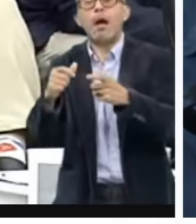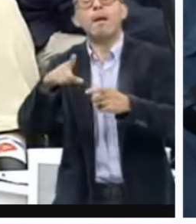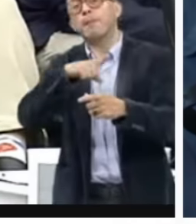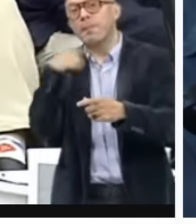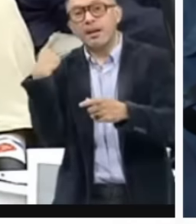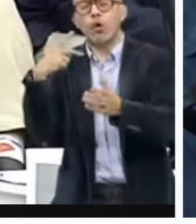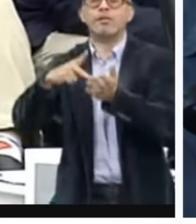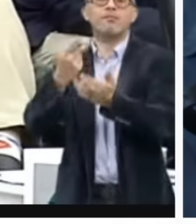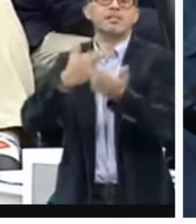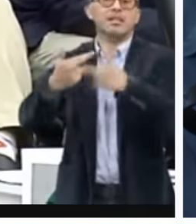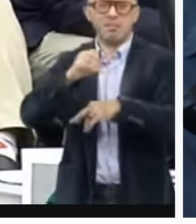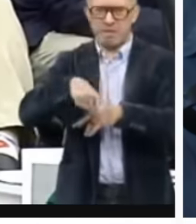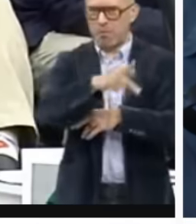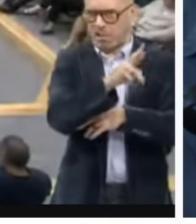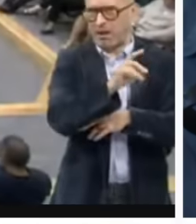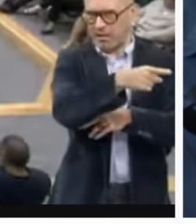PRD.